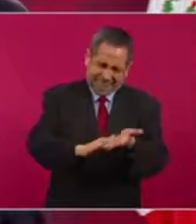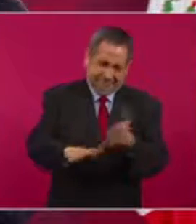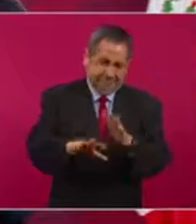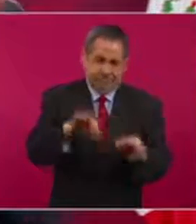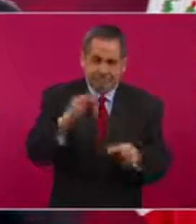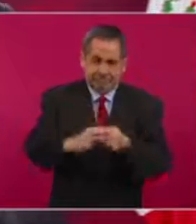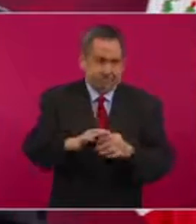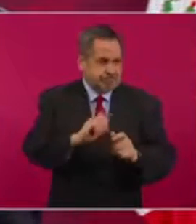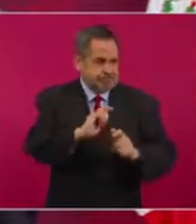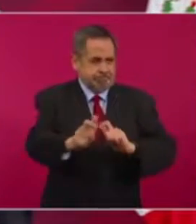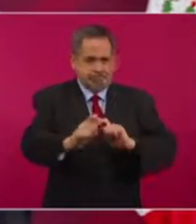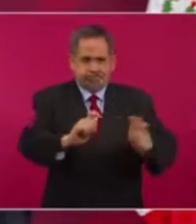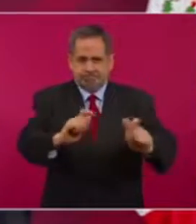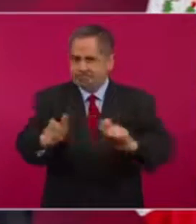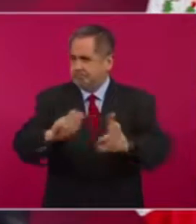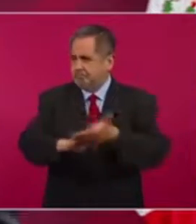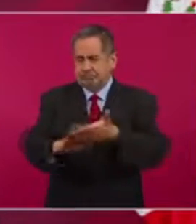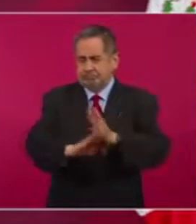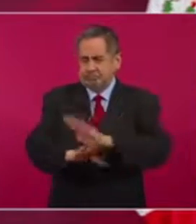nada a nadie.